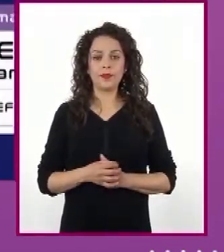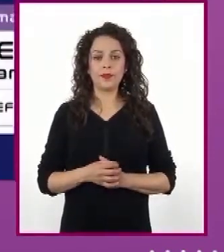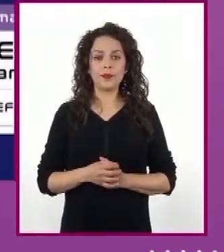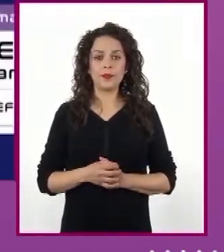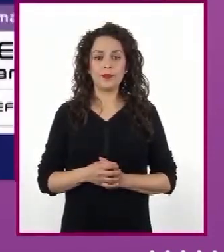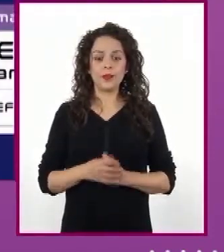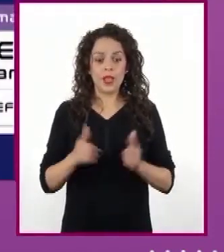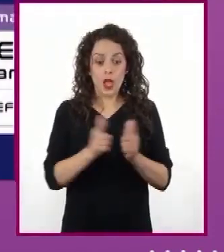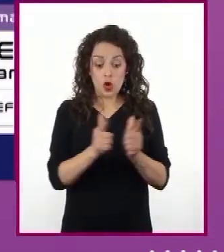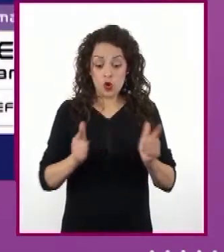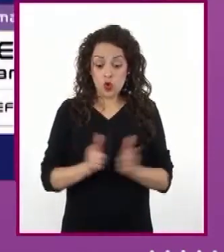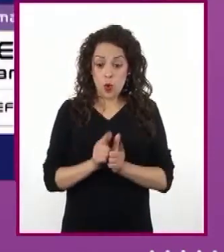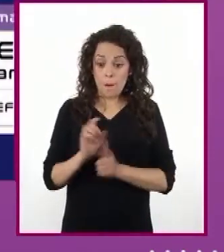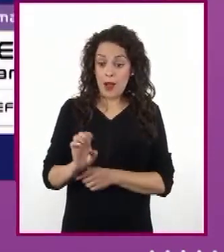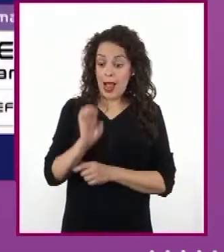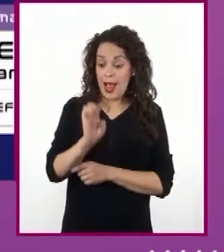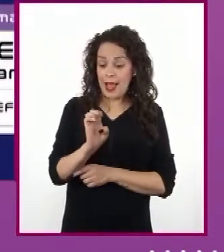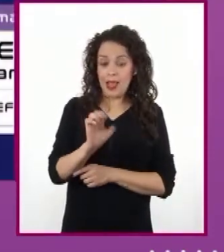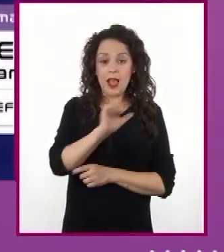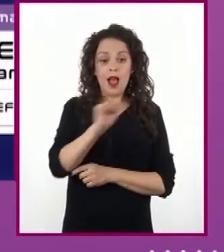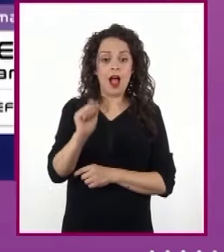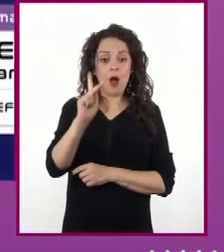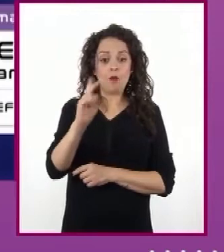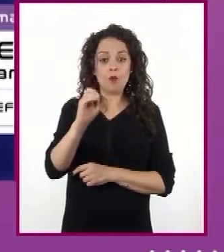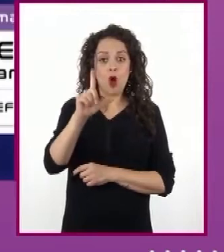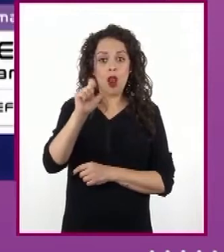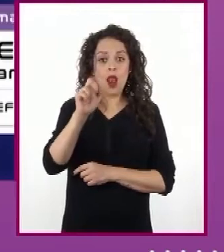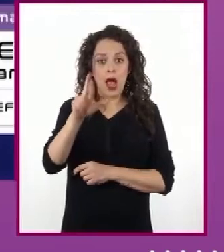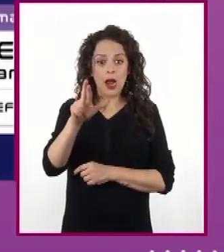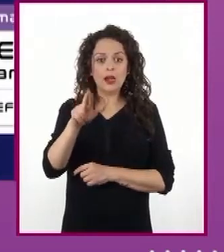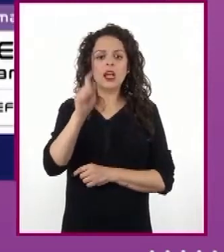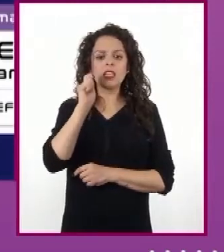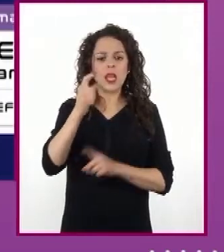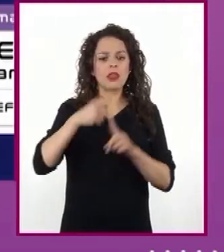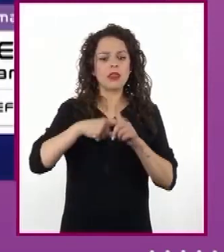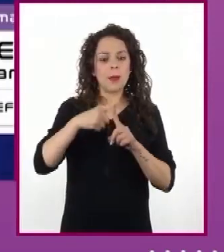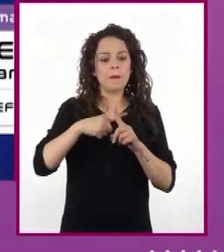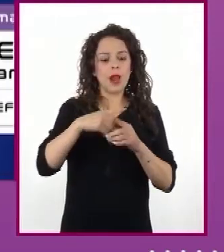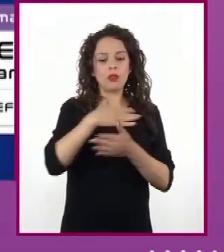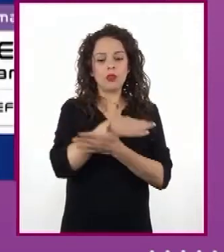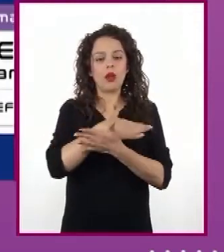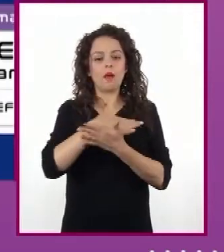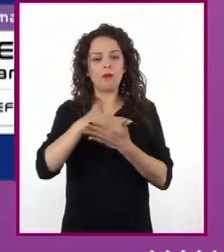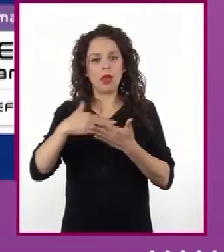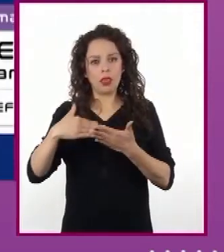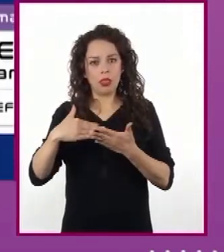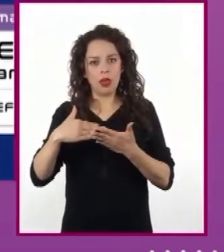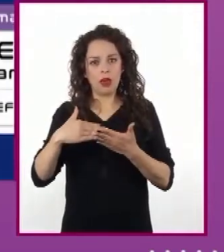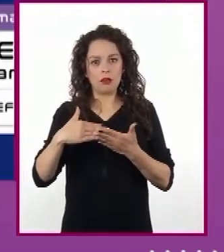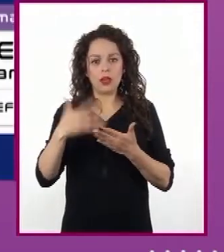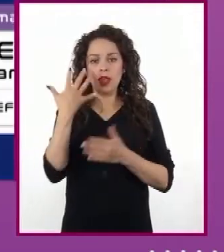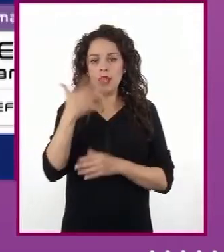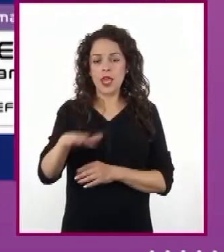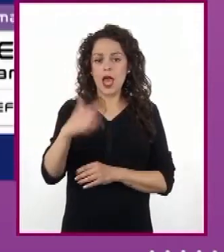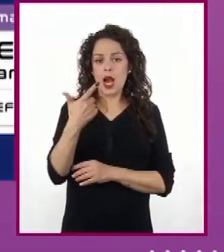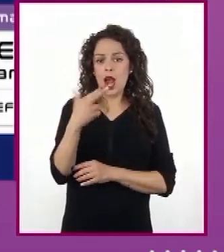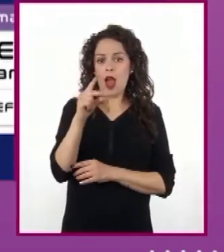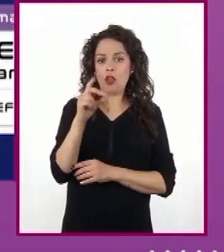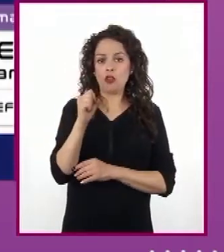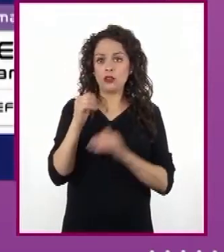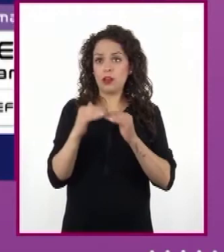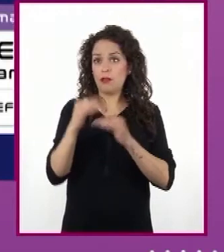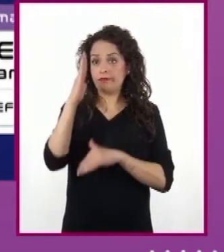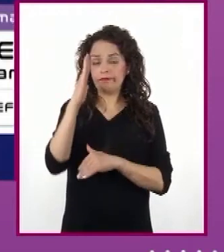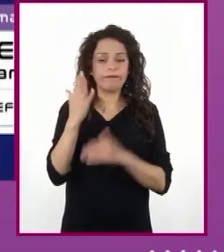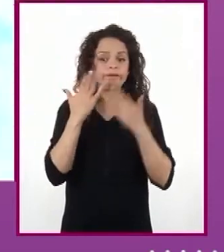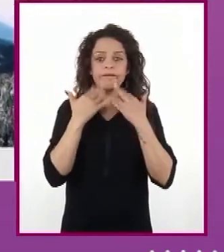el grupo E, polar, se caracteriza por tener temperaturas medias, no mayores a los 10 grados centígrados, en